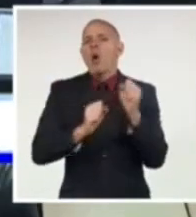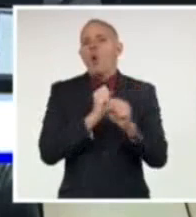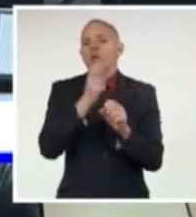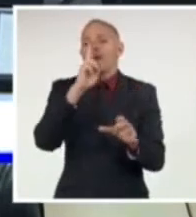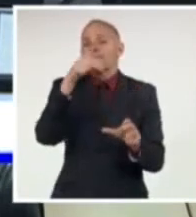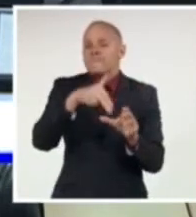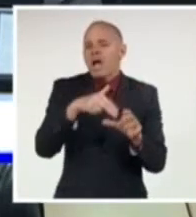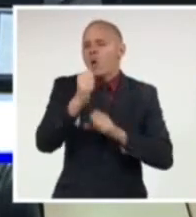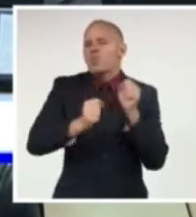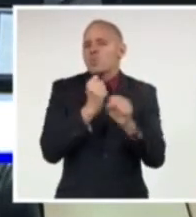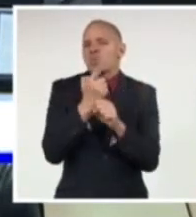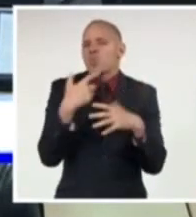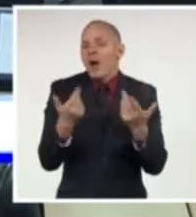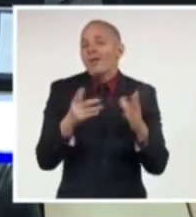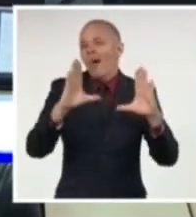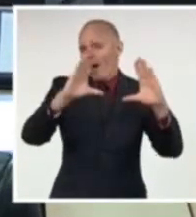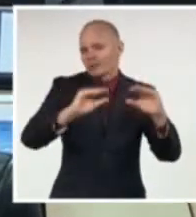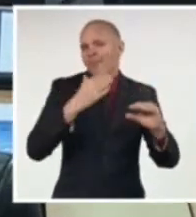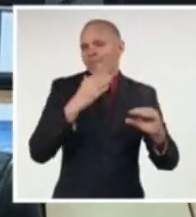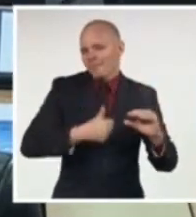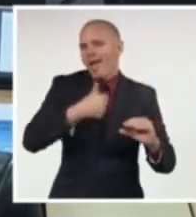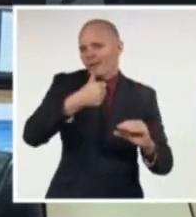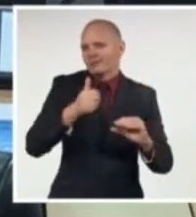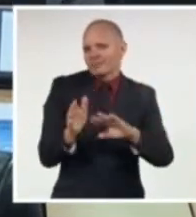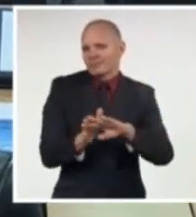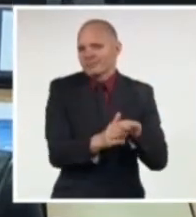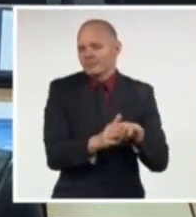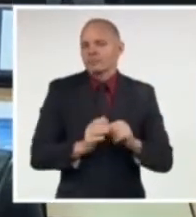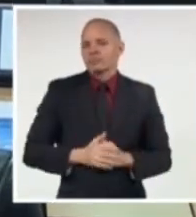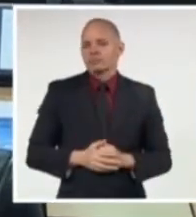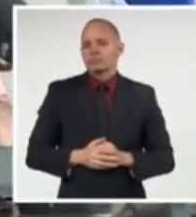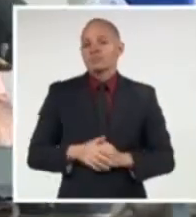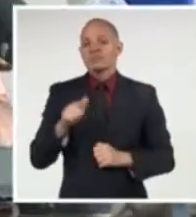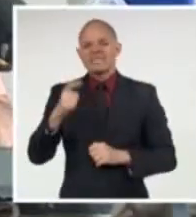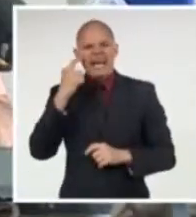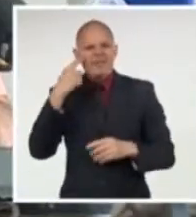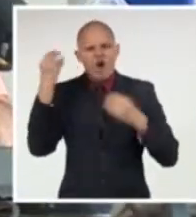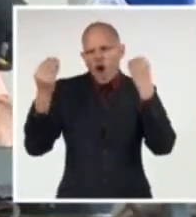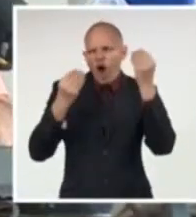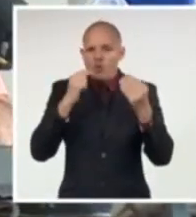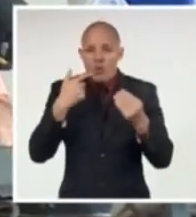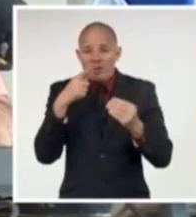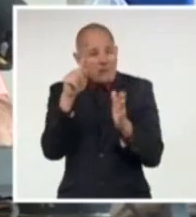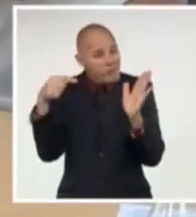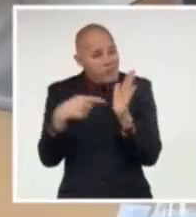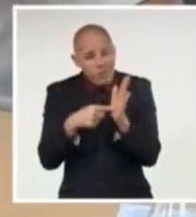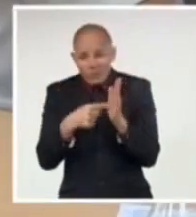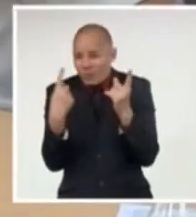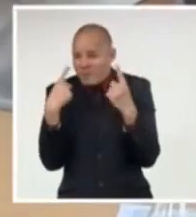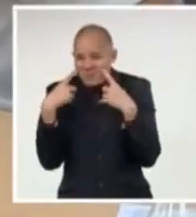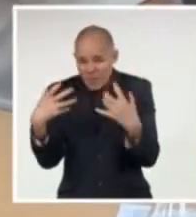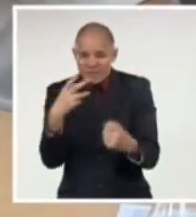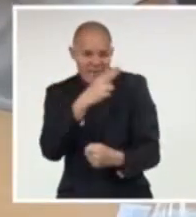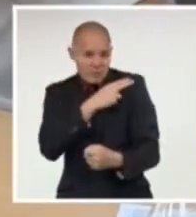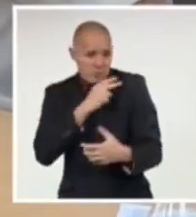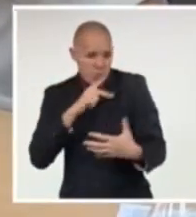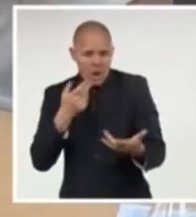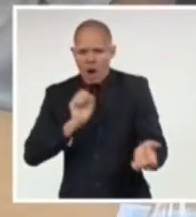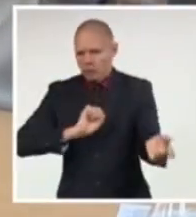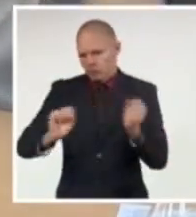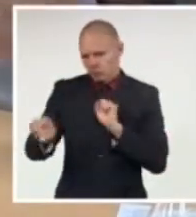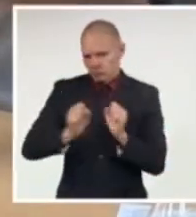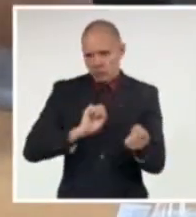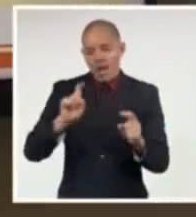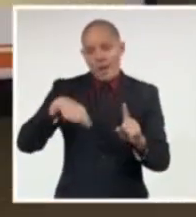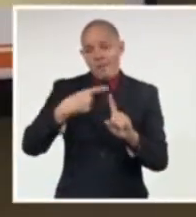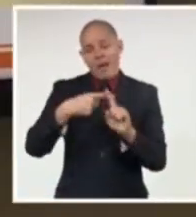noche. En los análisis, el énfasis en el control y en el cumplimiento de los programas del